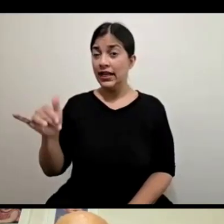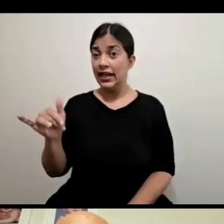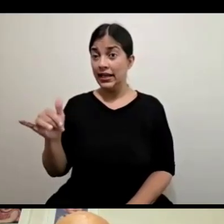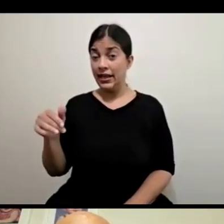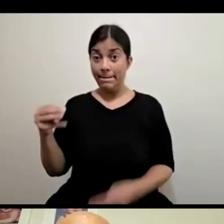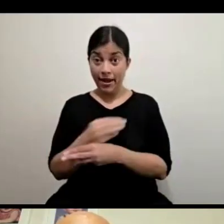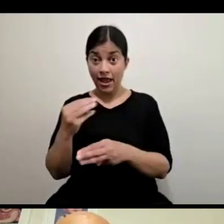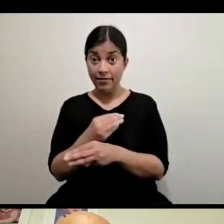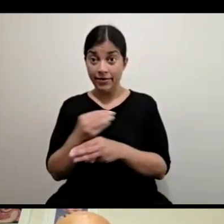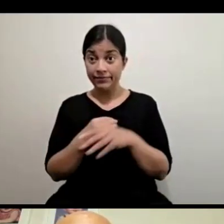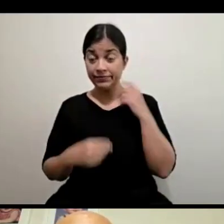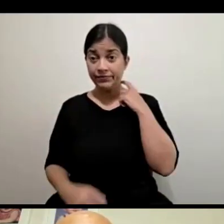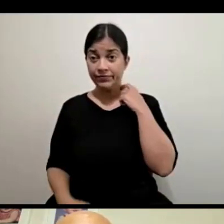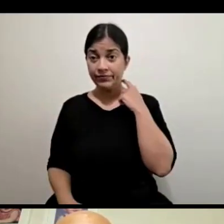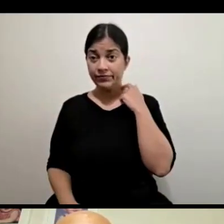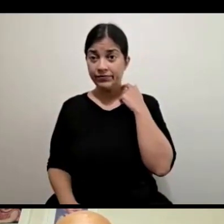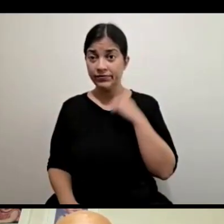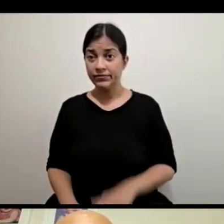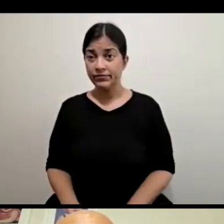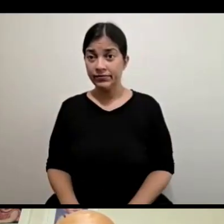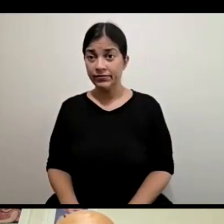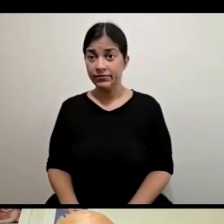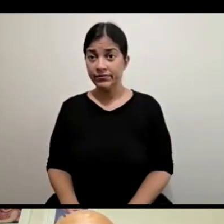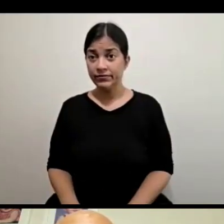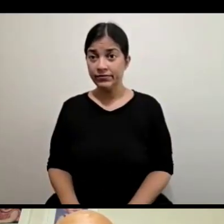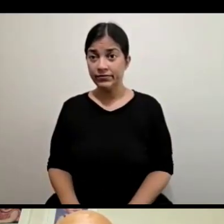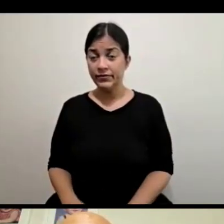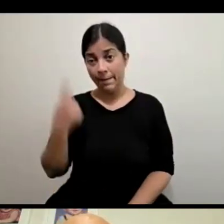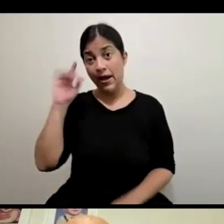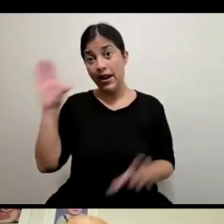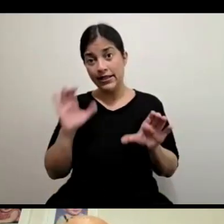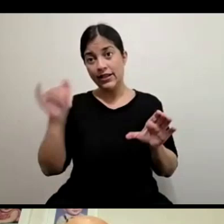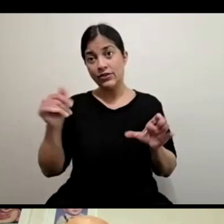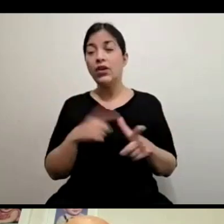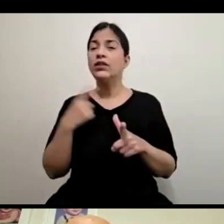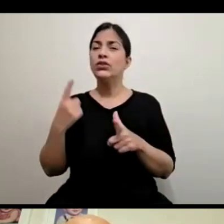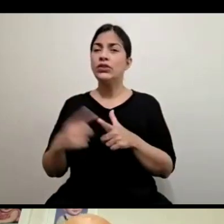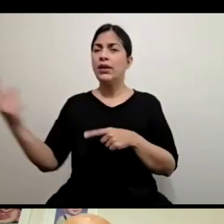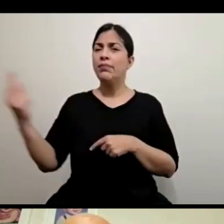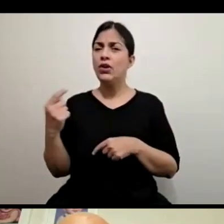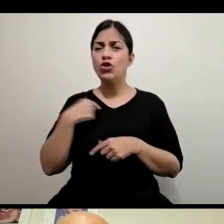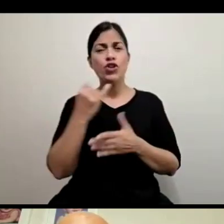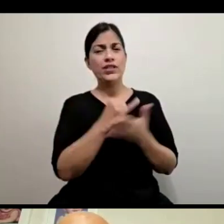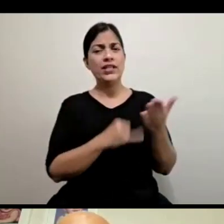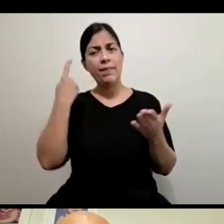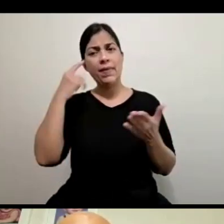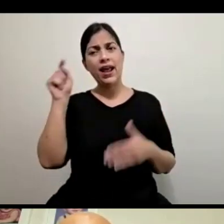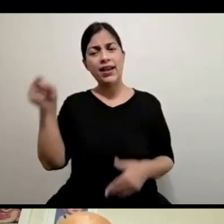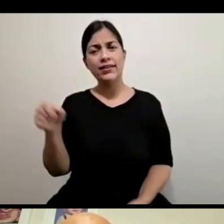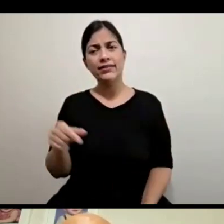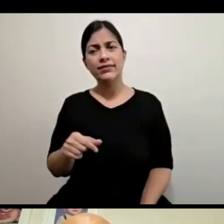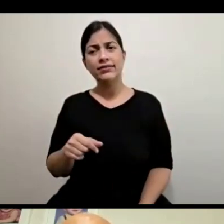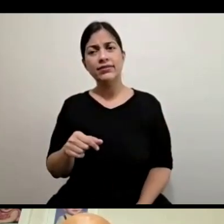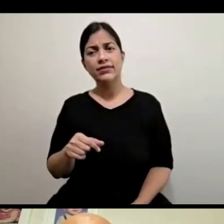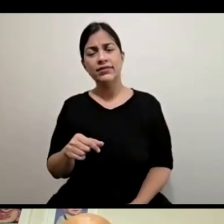y lo habían, y bueno, y para hacer eso. Y entonces él vino y yo diseñé para él el Sueño Noche